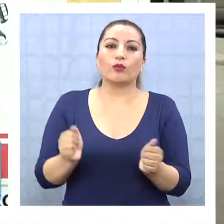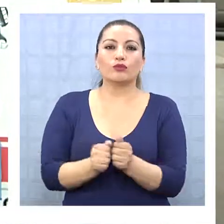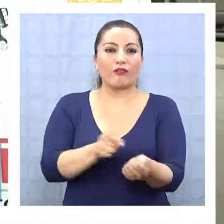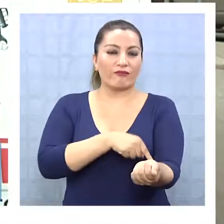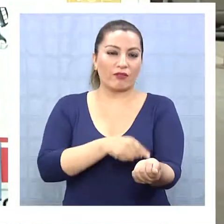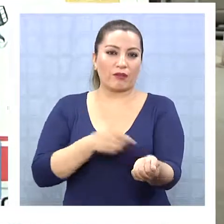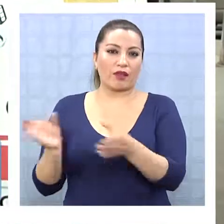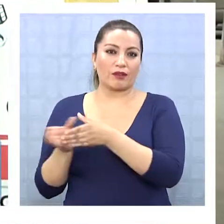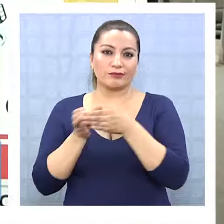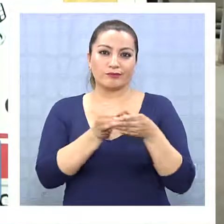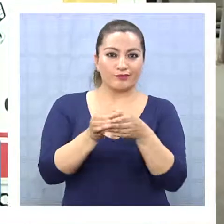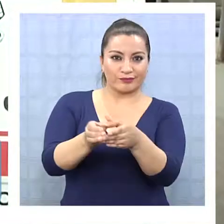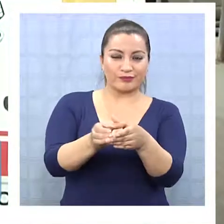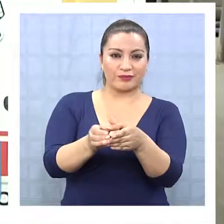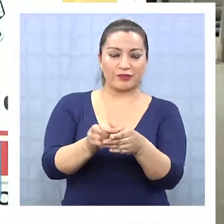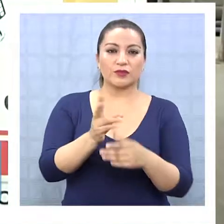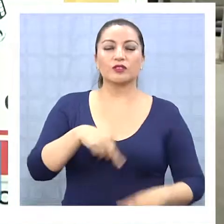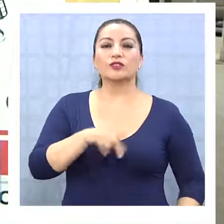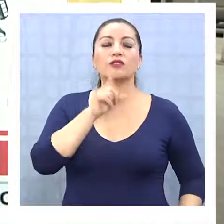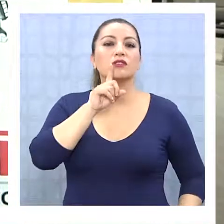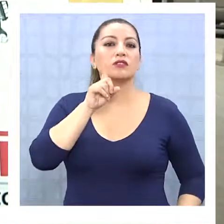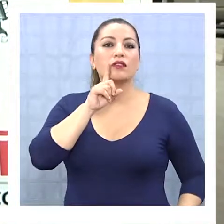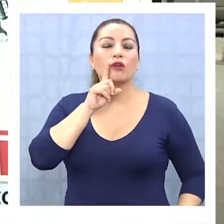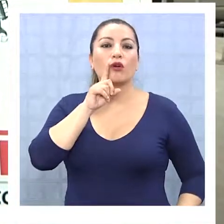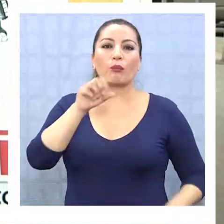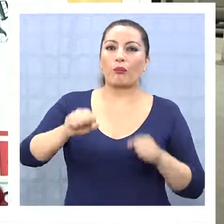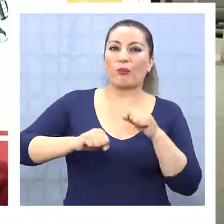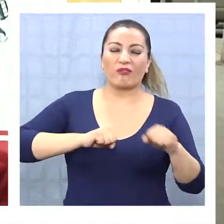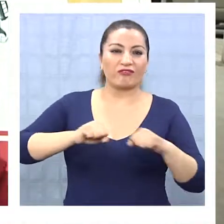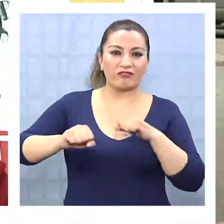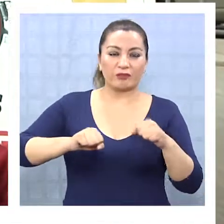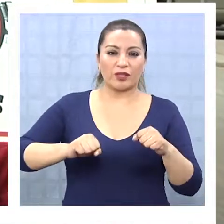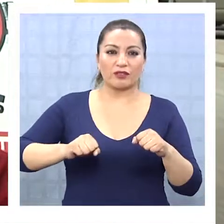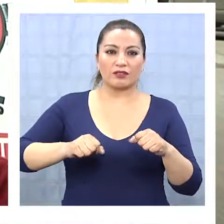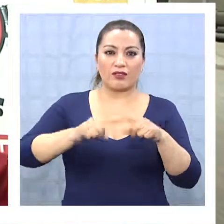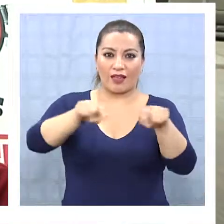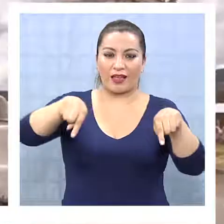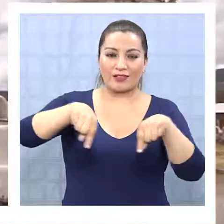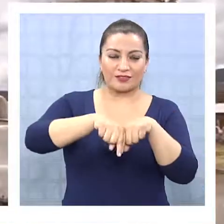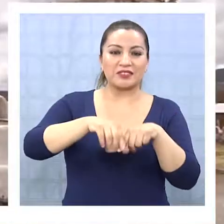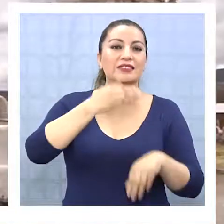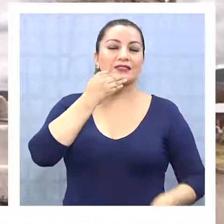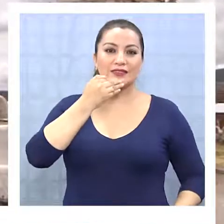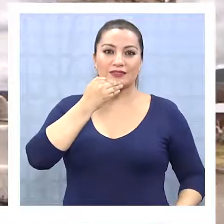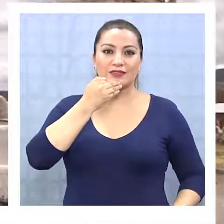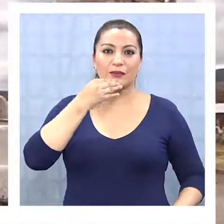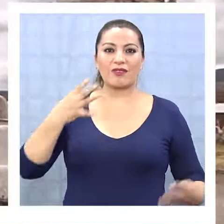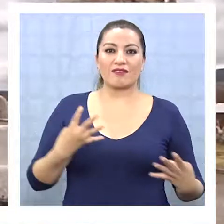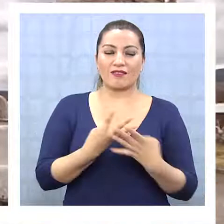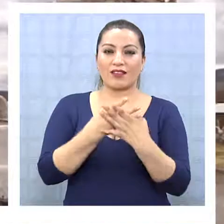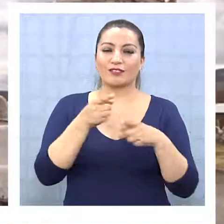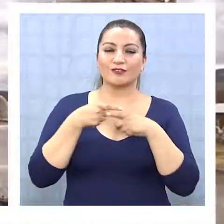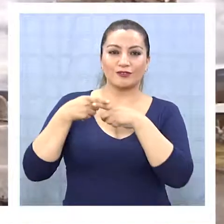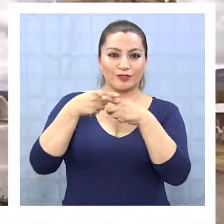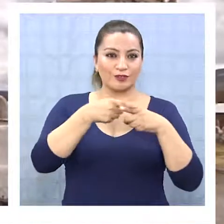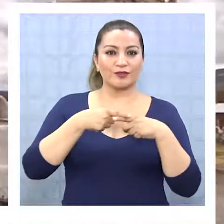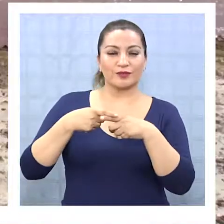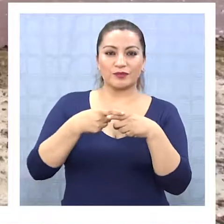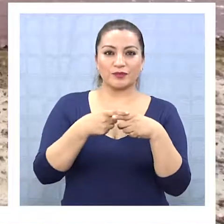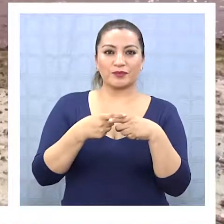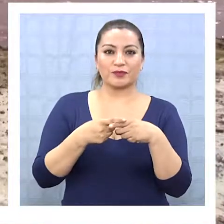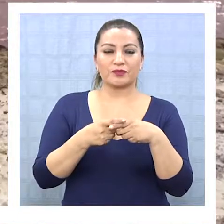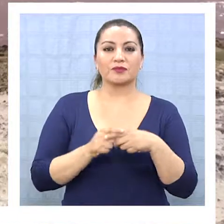bueno para las familias que vengan acá. Nosotros tenemos alto movimiento en la oficina directamente y también en las redes sociales,